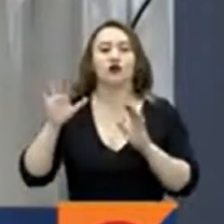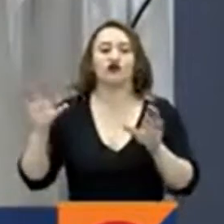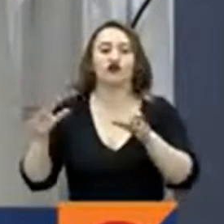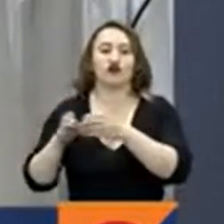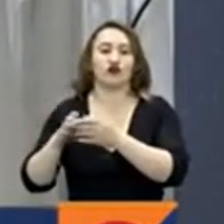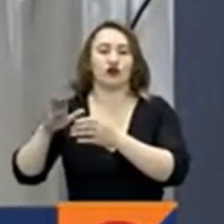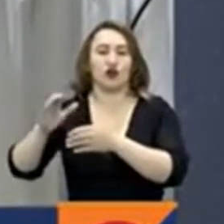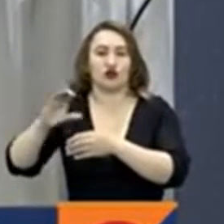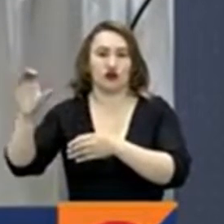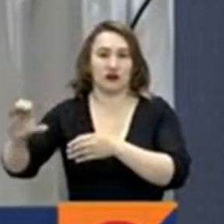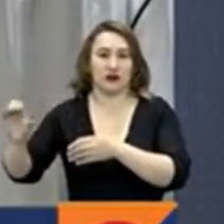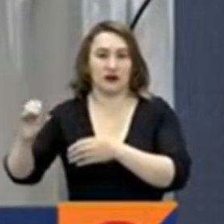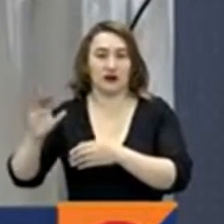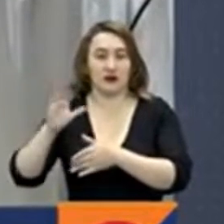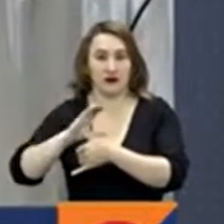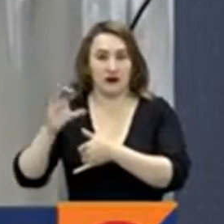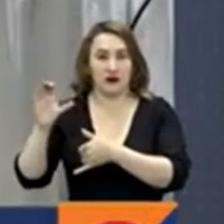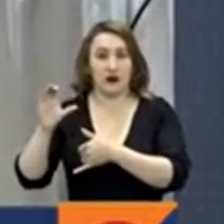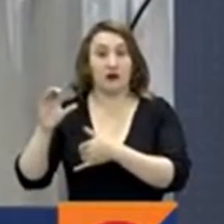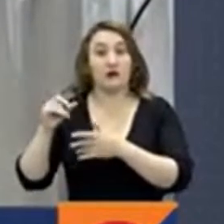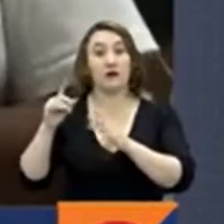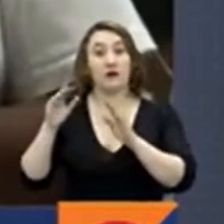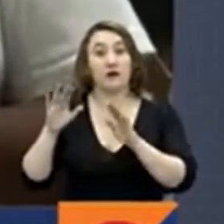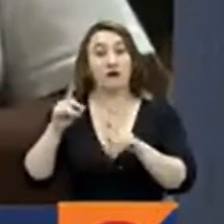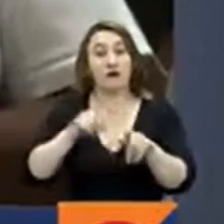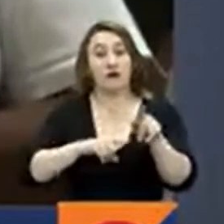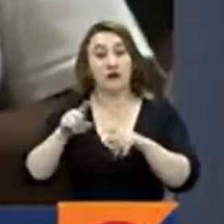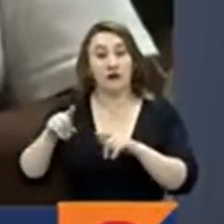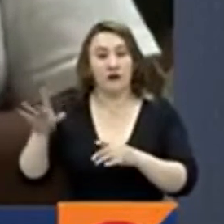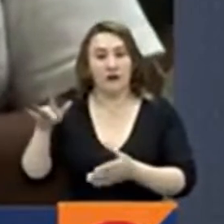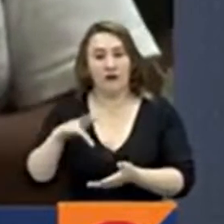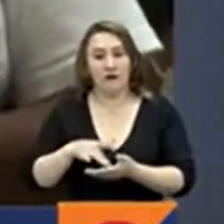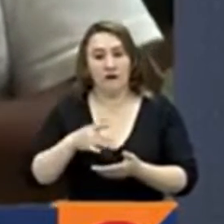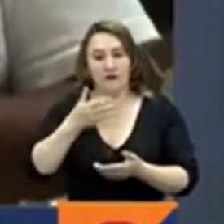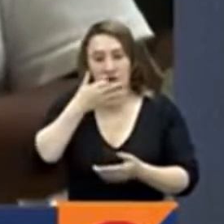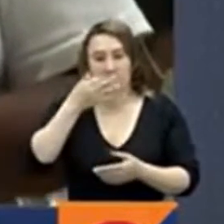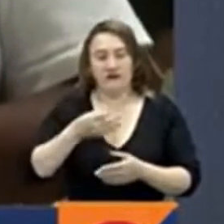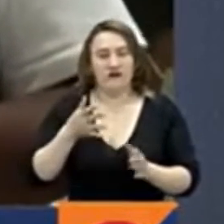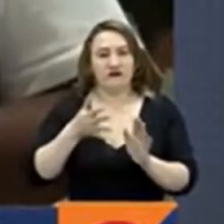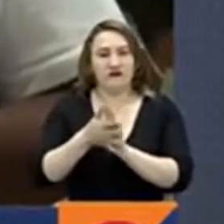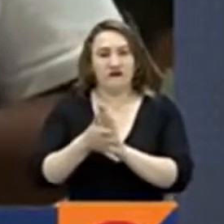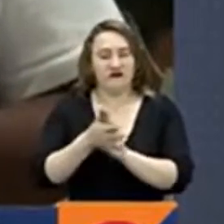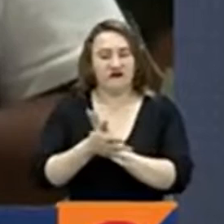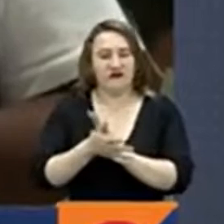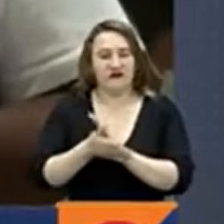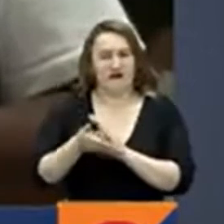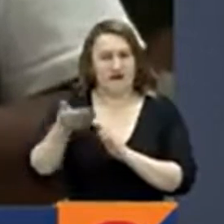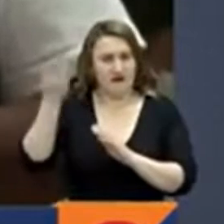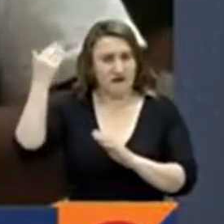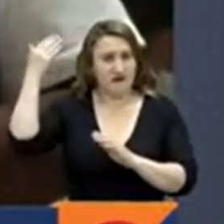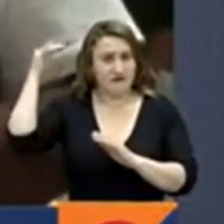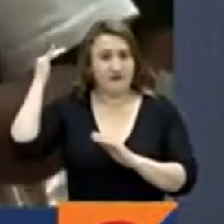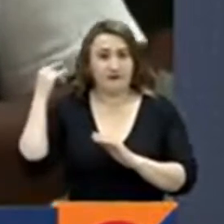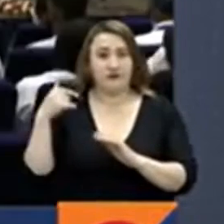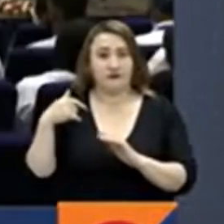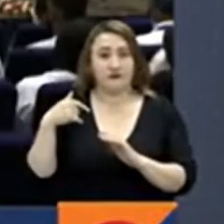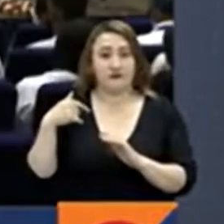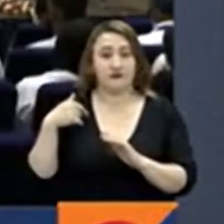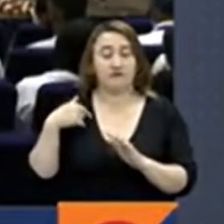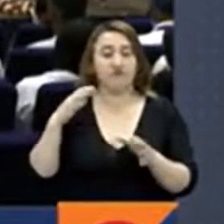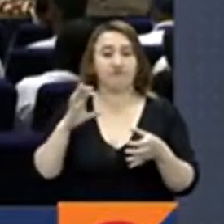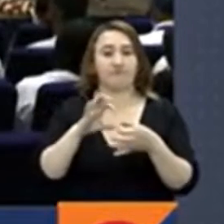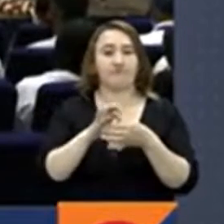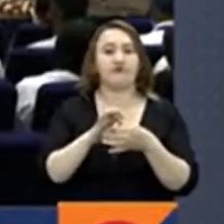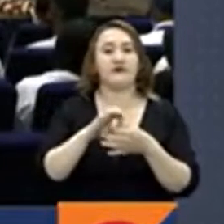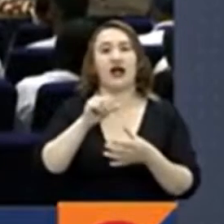Caribe. Allí pues algunos de los comparecientes aseguraron que ellos en algún momento pues tenían algún tipo de vínculo con